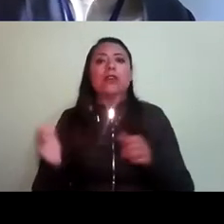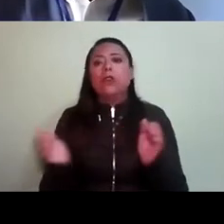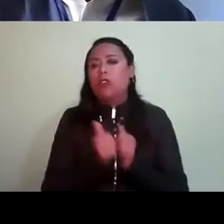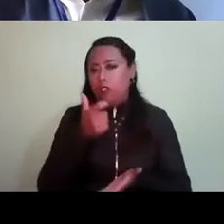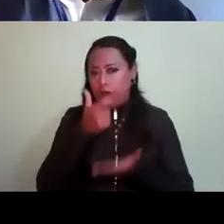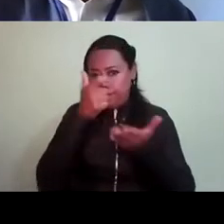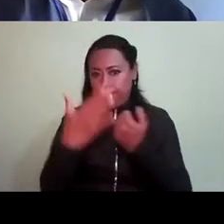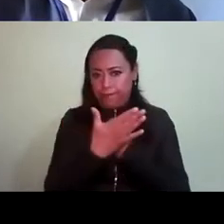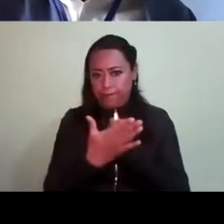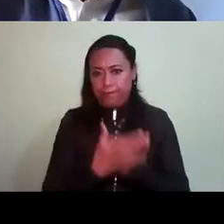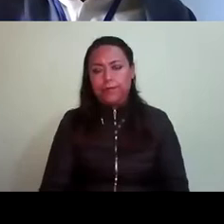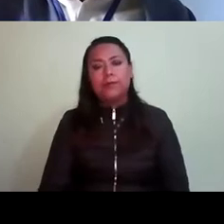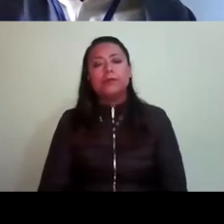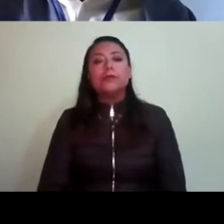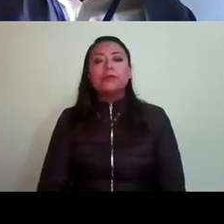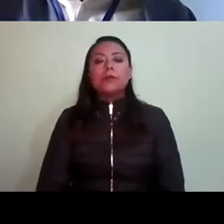Luego,